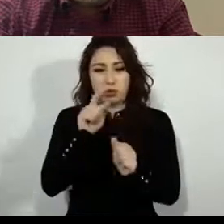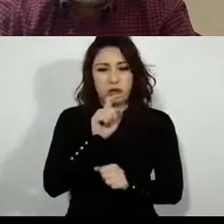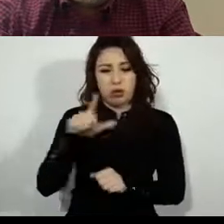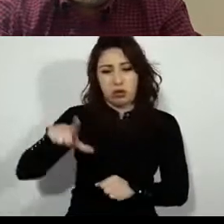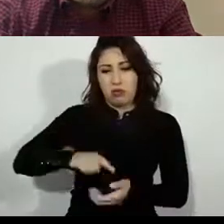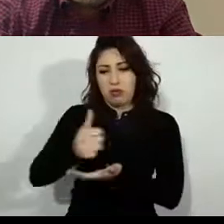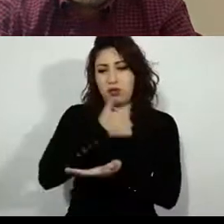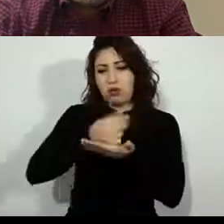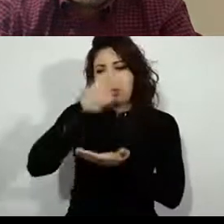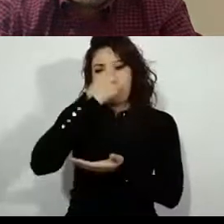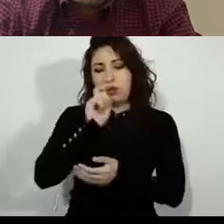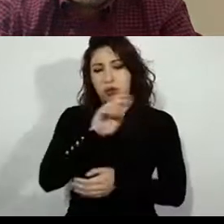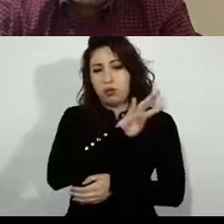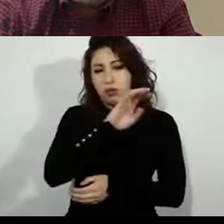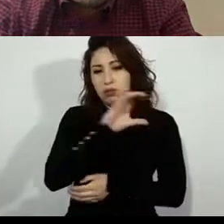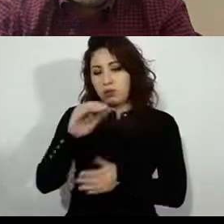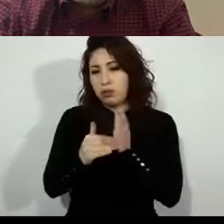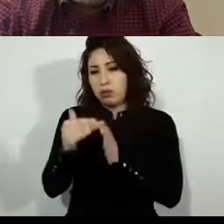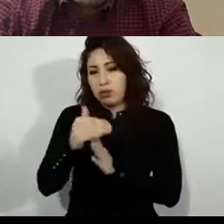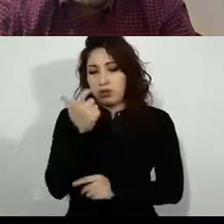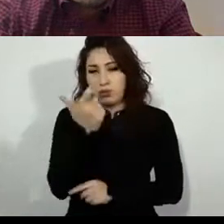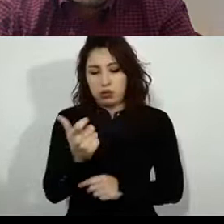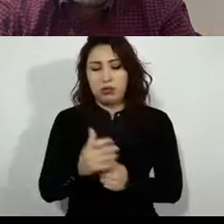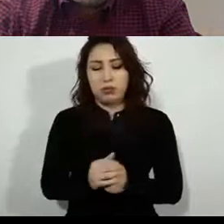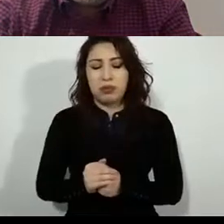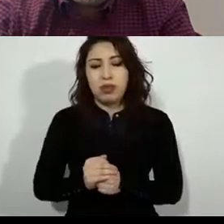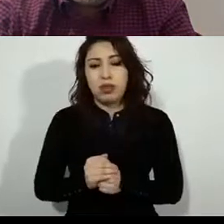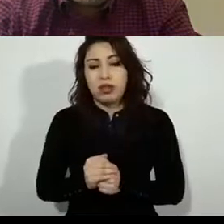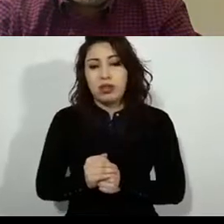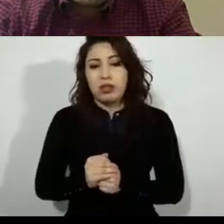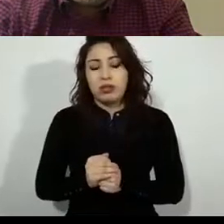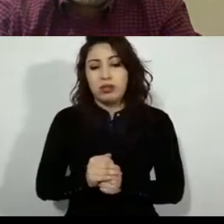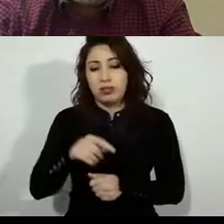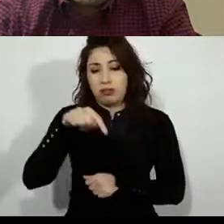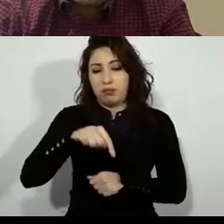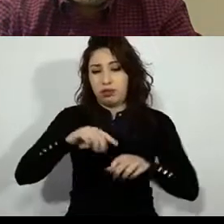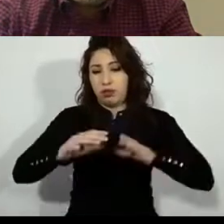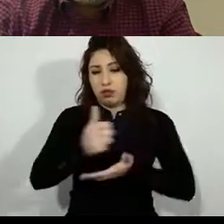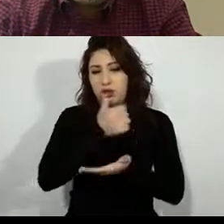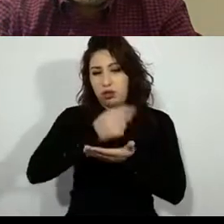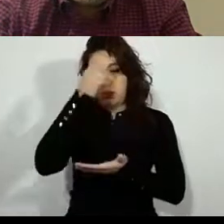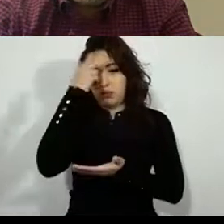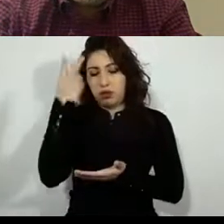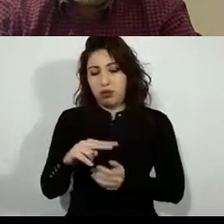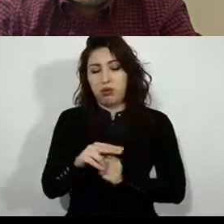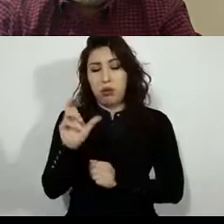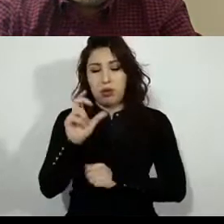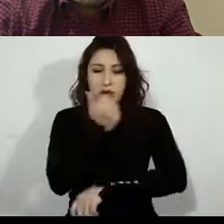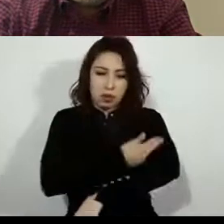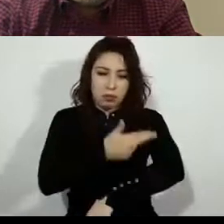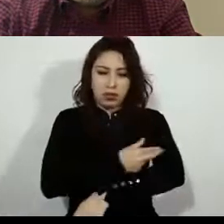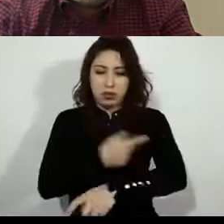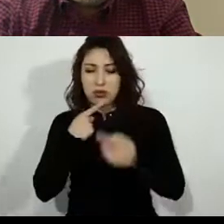rápidamente comento que nosotros en la mecánica legislativa del presupuesto anual